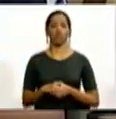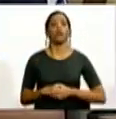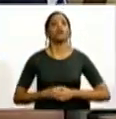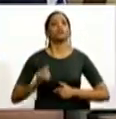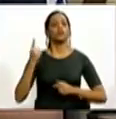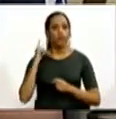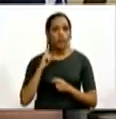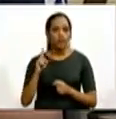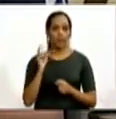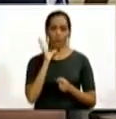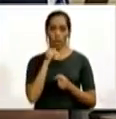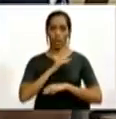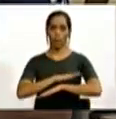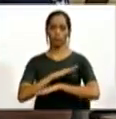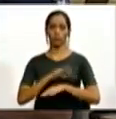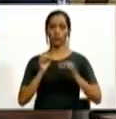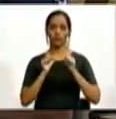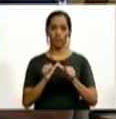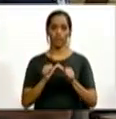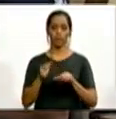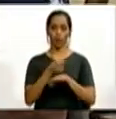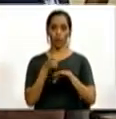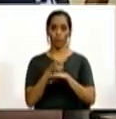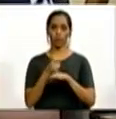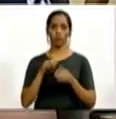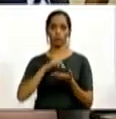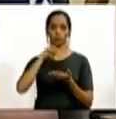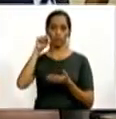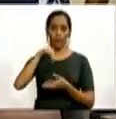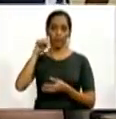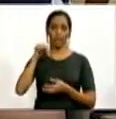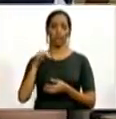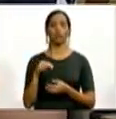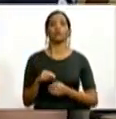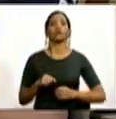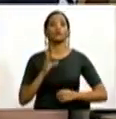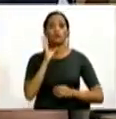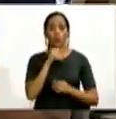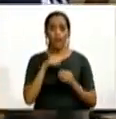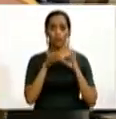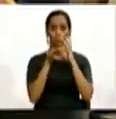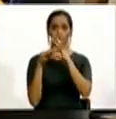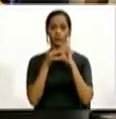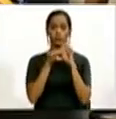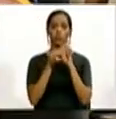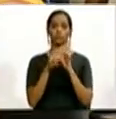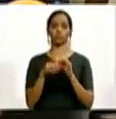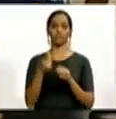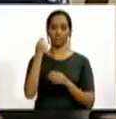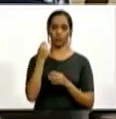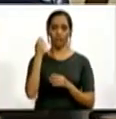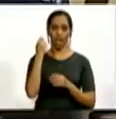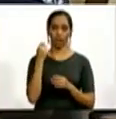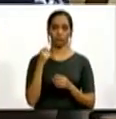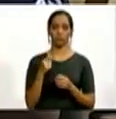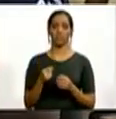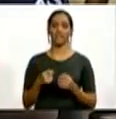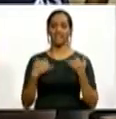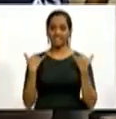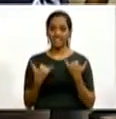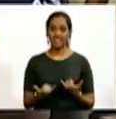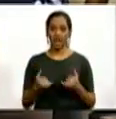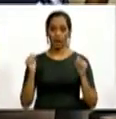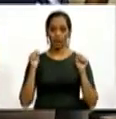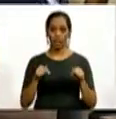todavía no hay una postura fija de parte del gobierno norteamericano. Todavía no hay cohesión dentro del Senado, ni siquiera. El Senado le acaba de